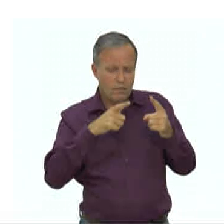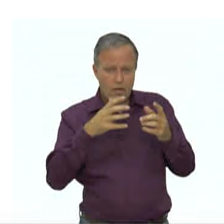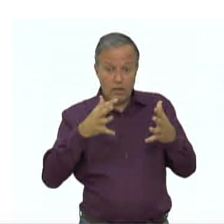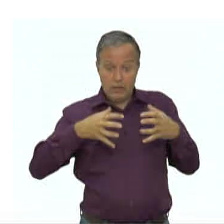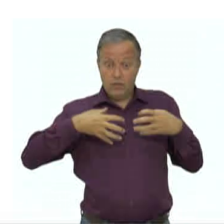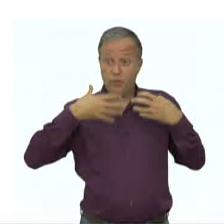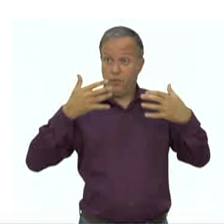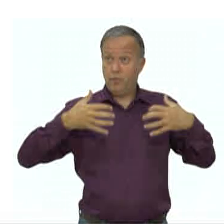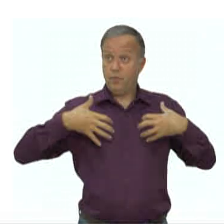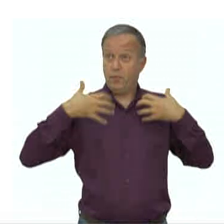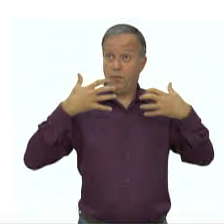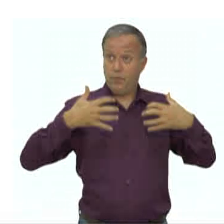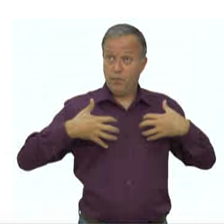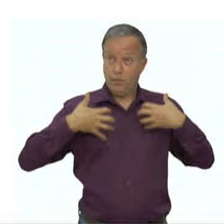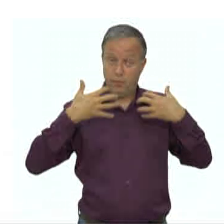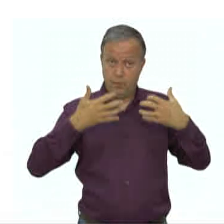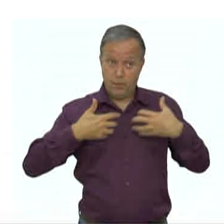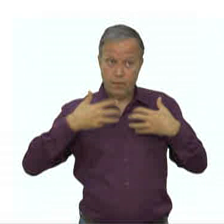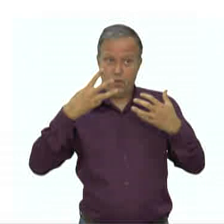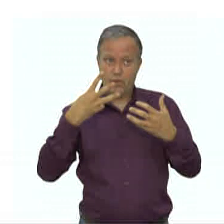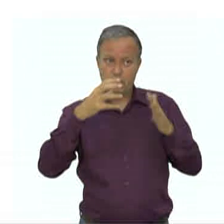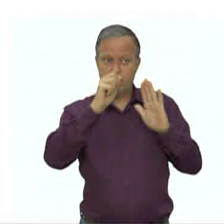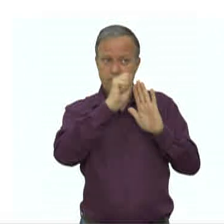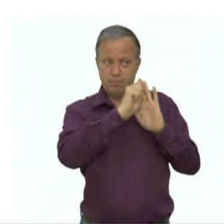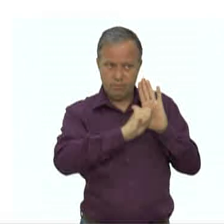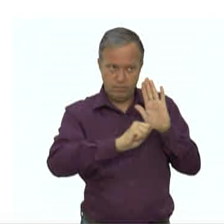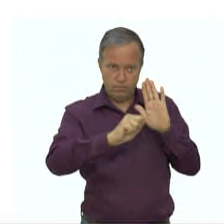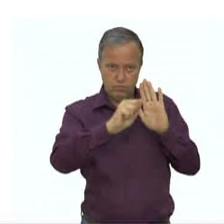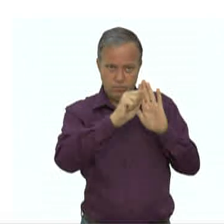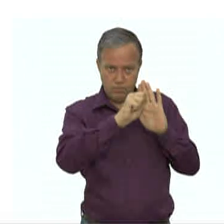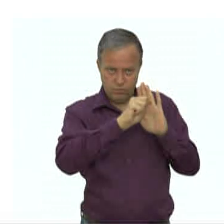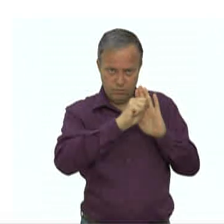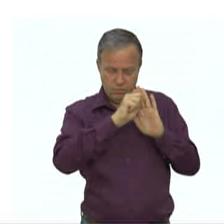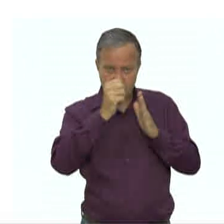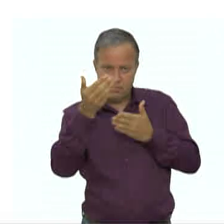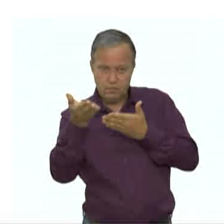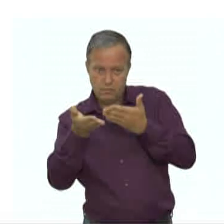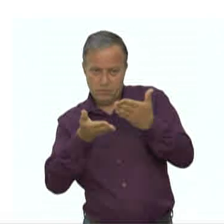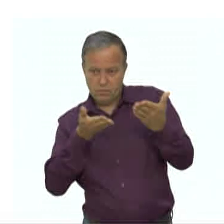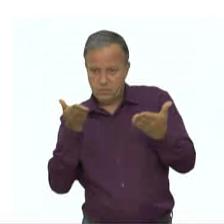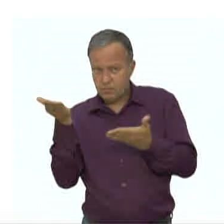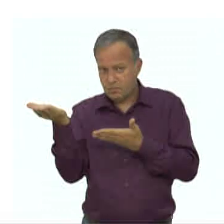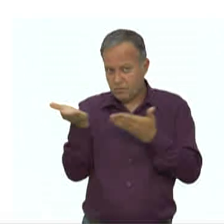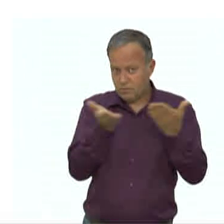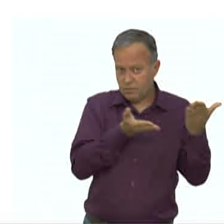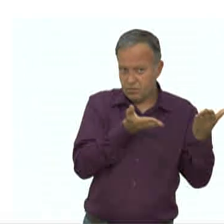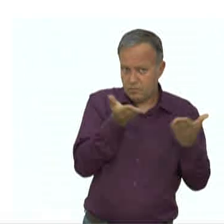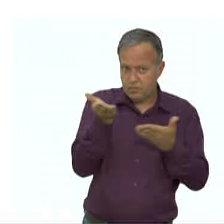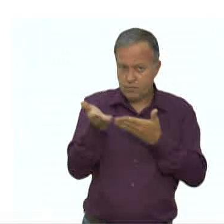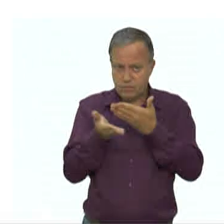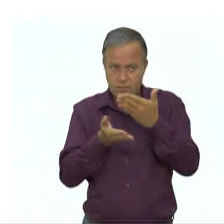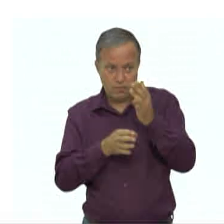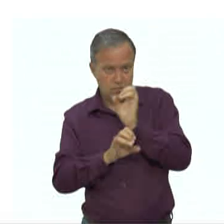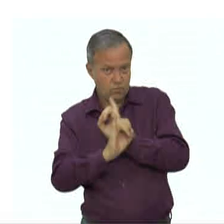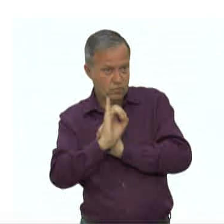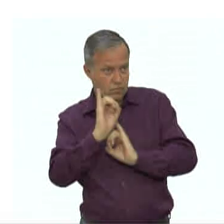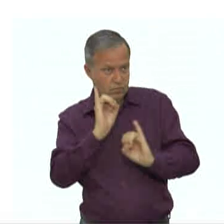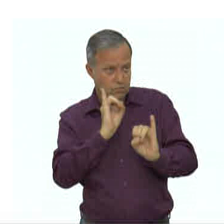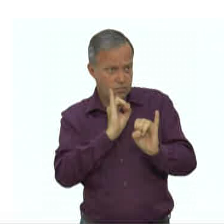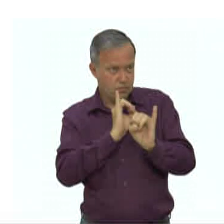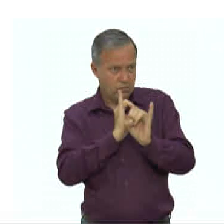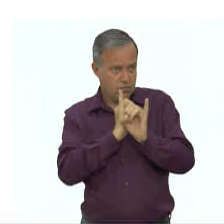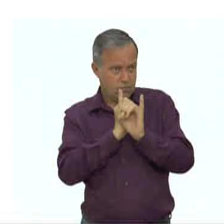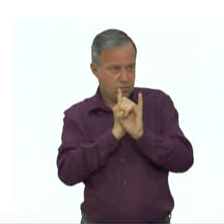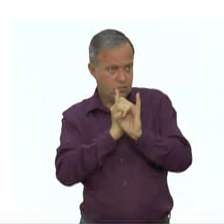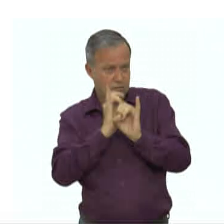exitosos son 3 artículos que circulan con mi nombre en internet. En la